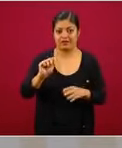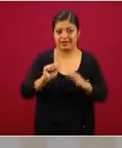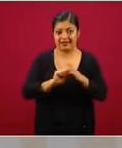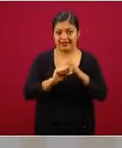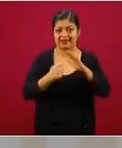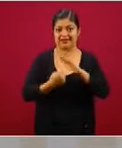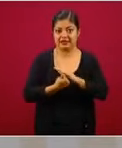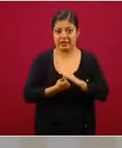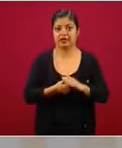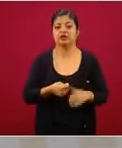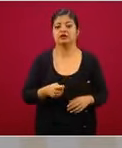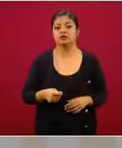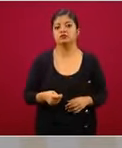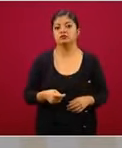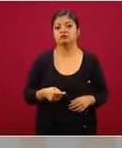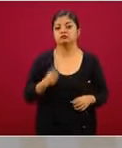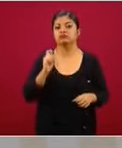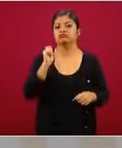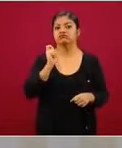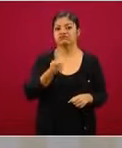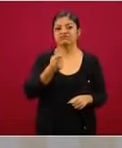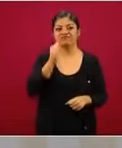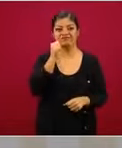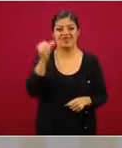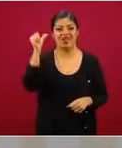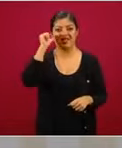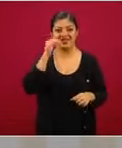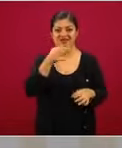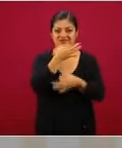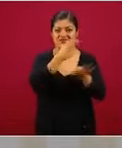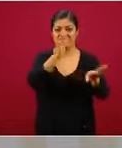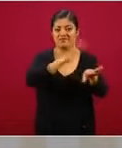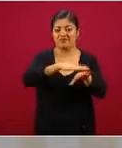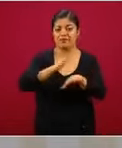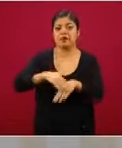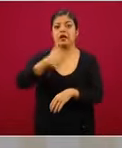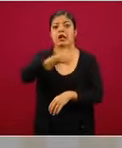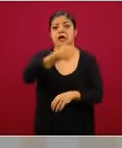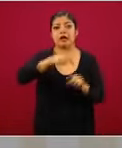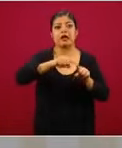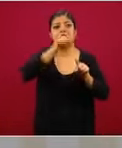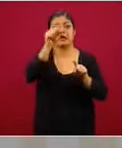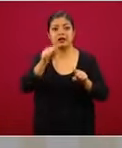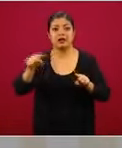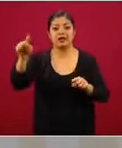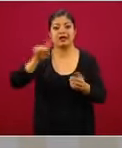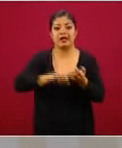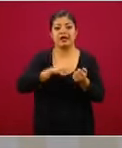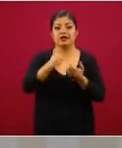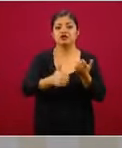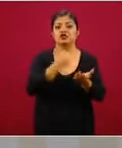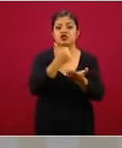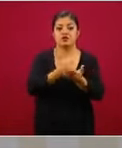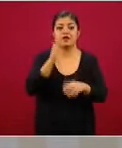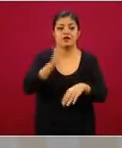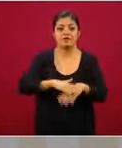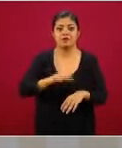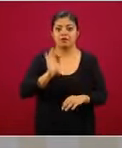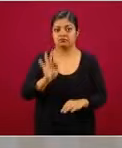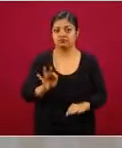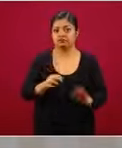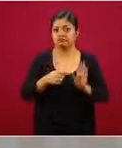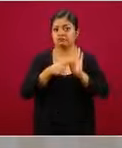particular, como anuncié ayer, vamos a ver de cada una de las curvas epidémicas de las ciudades más representativas